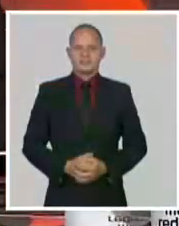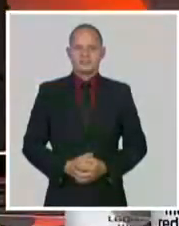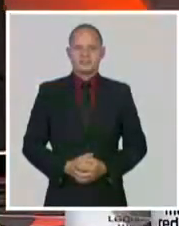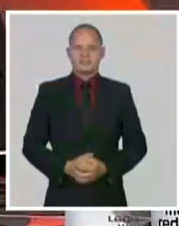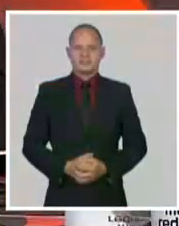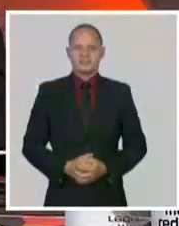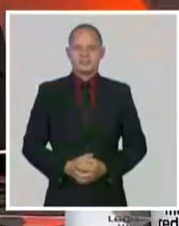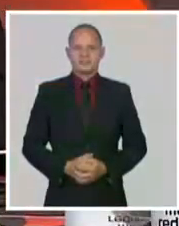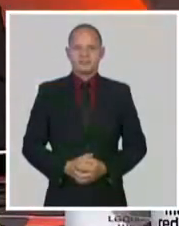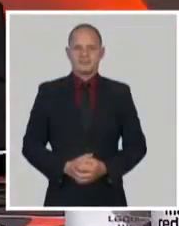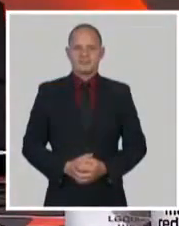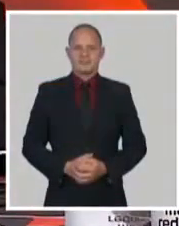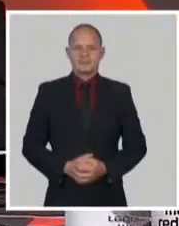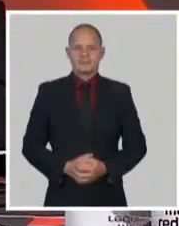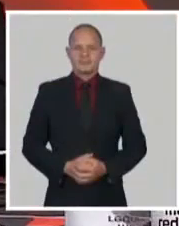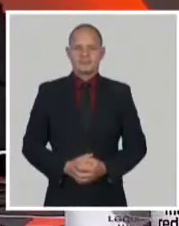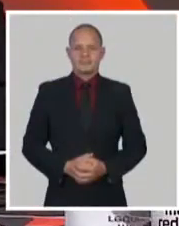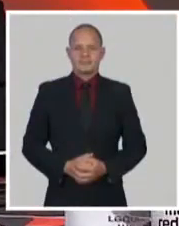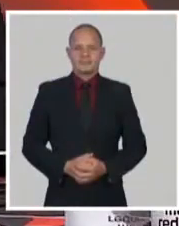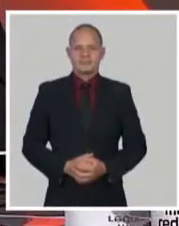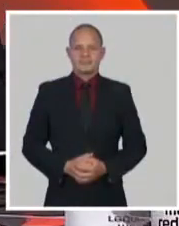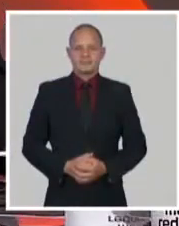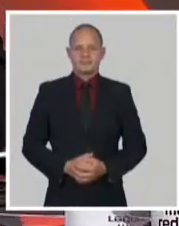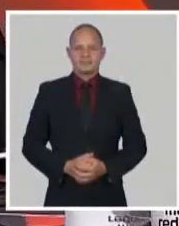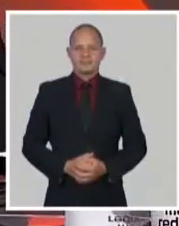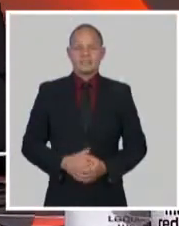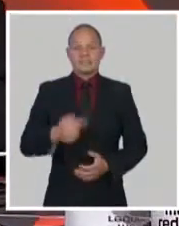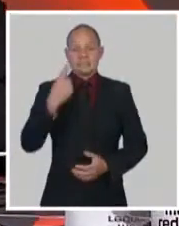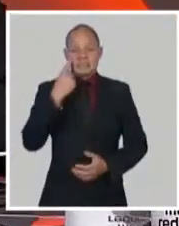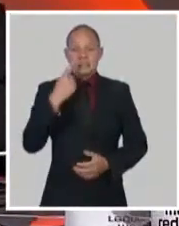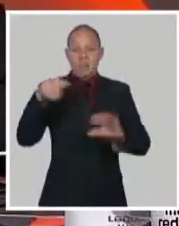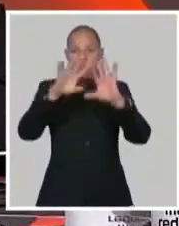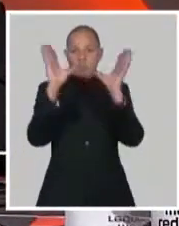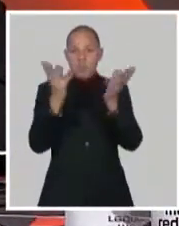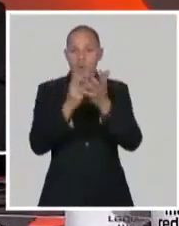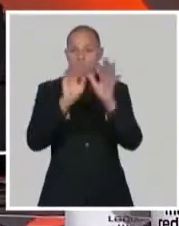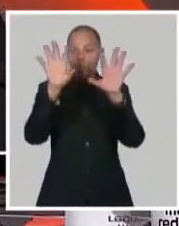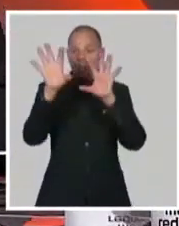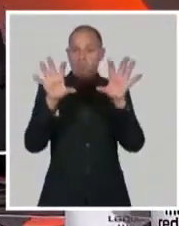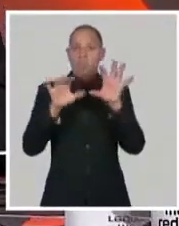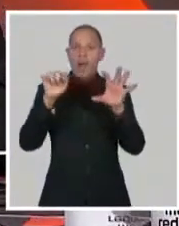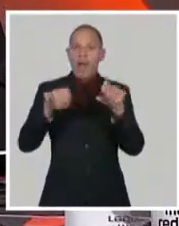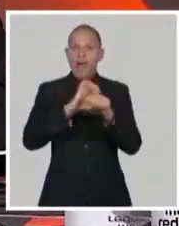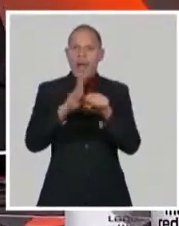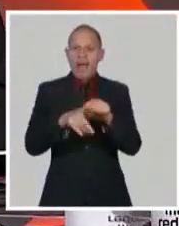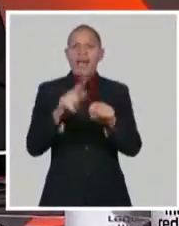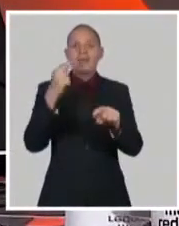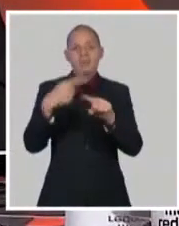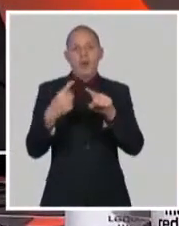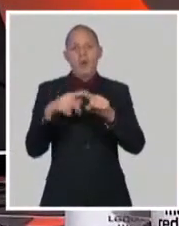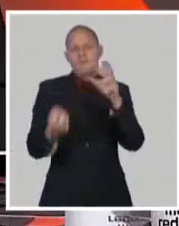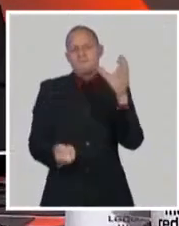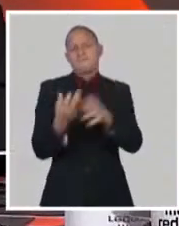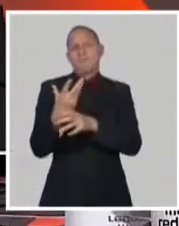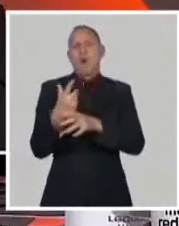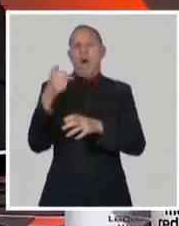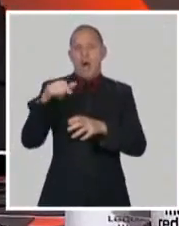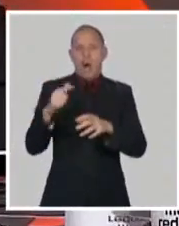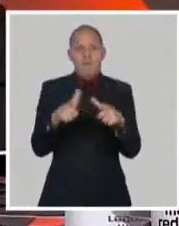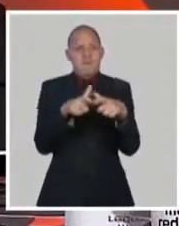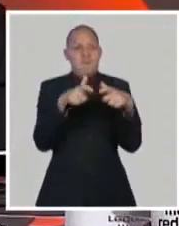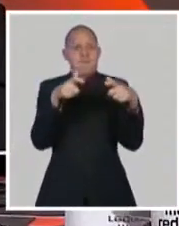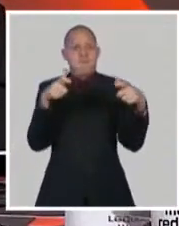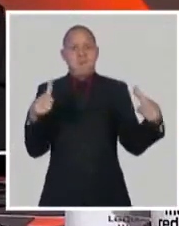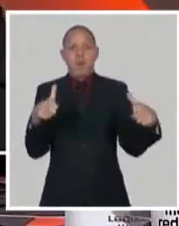El rebrote de COVID-19 en todo el mundo, que ha dejado cifras espeluznantes a lo largo de enero y en este comienzo